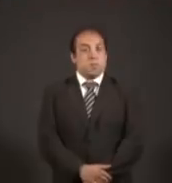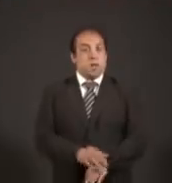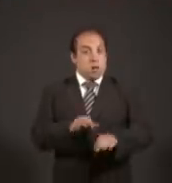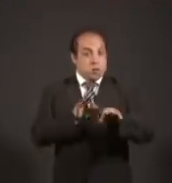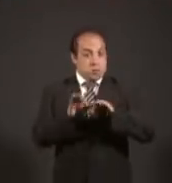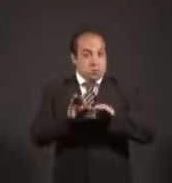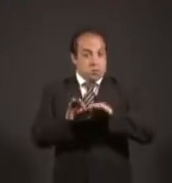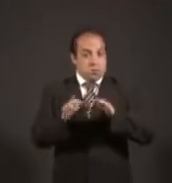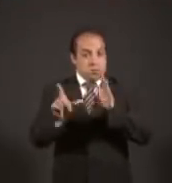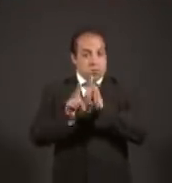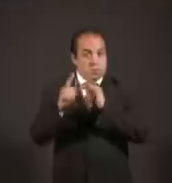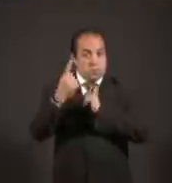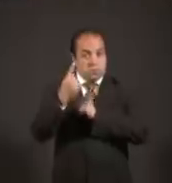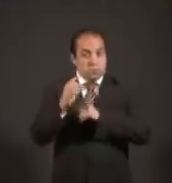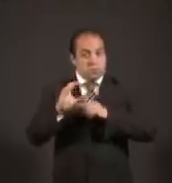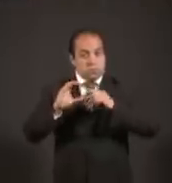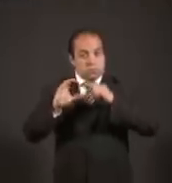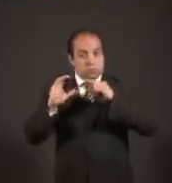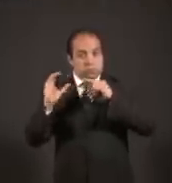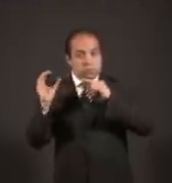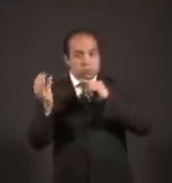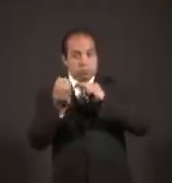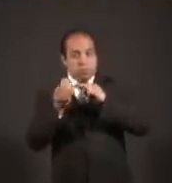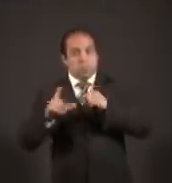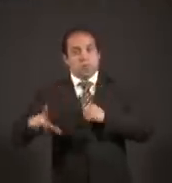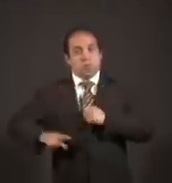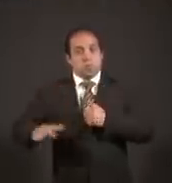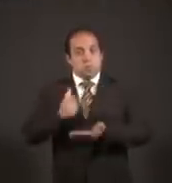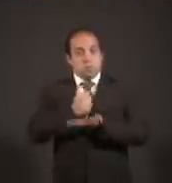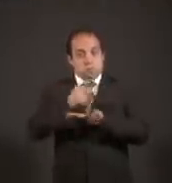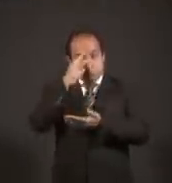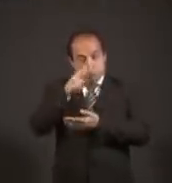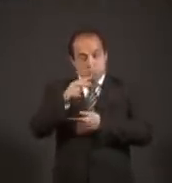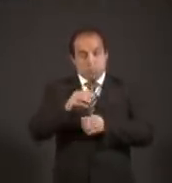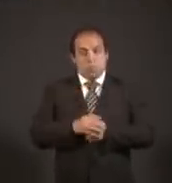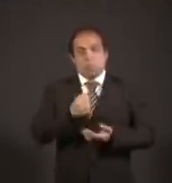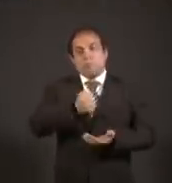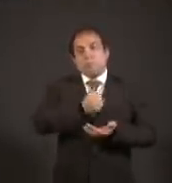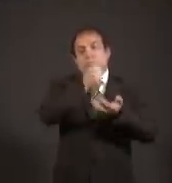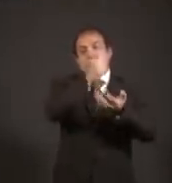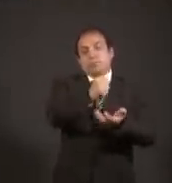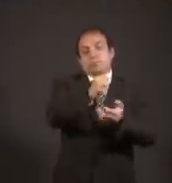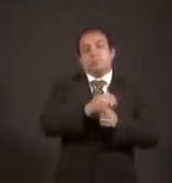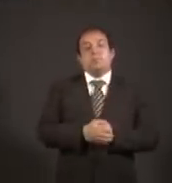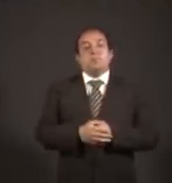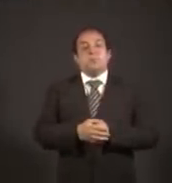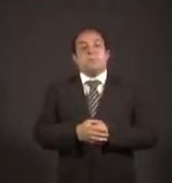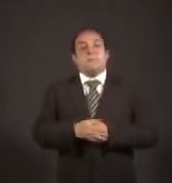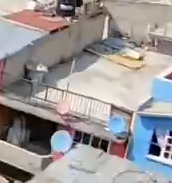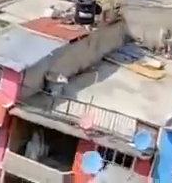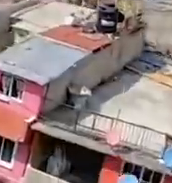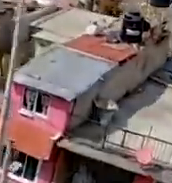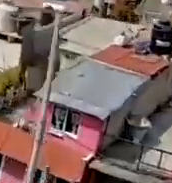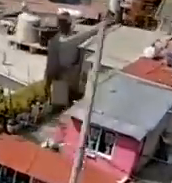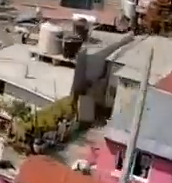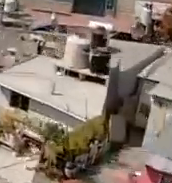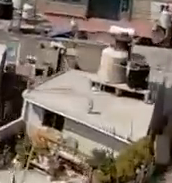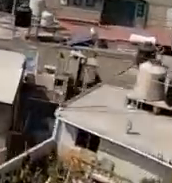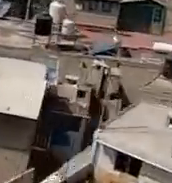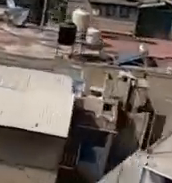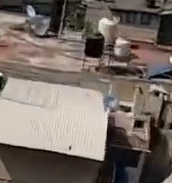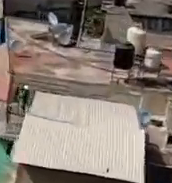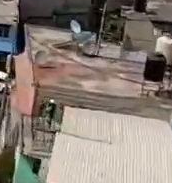línea 1 de Cablebús, el gobierno capitalino destinó en total más de 3 mil millones de pesos. La